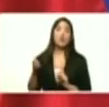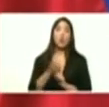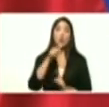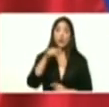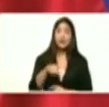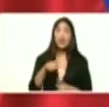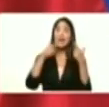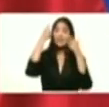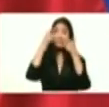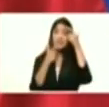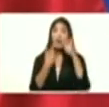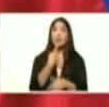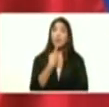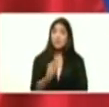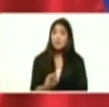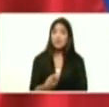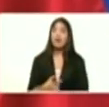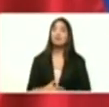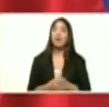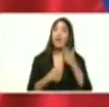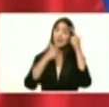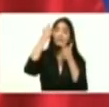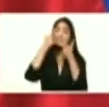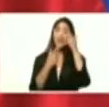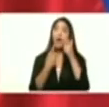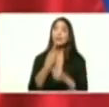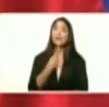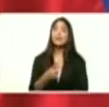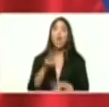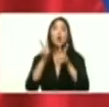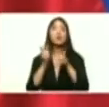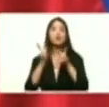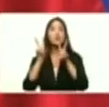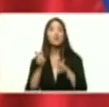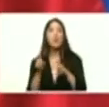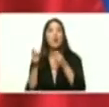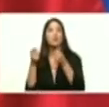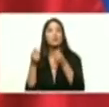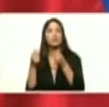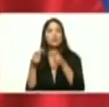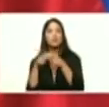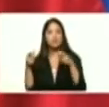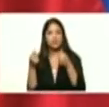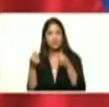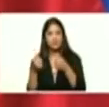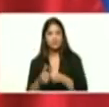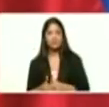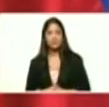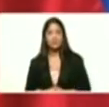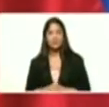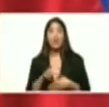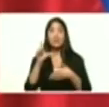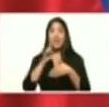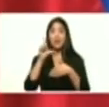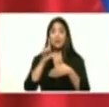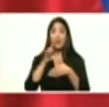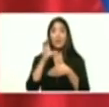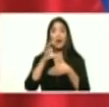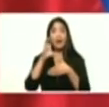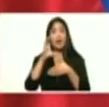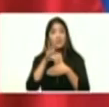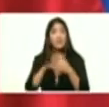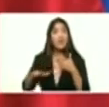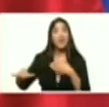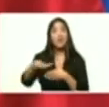y Chávez, lo veía muy bien, Chávez, por eso hablaba, de una nueva arquitectura financiera, latinoamericana y caribeña,